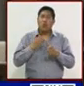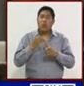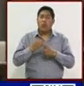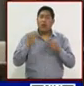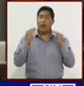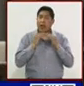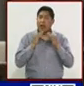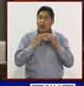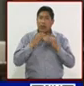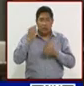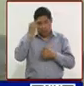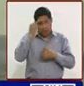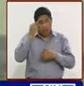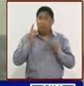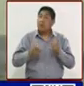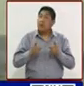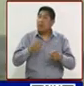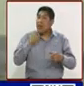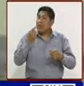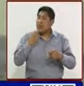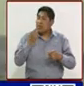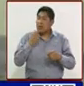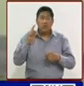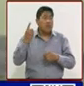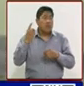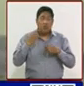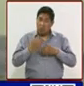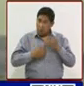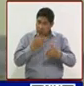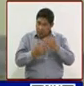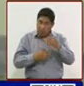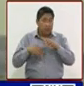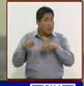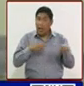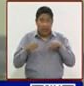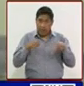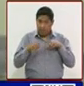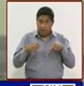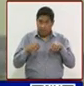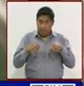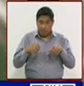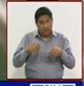La expresidenta, en su misma intervención, indicó que el único proceso que le compete a